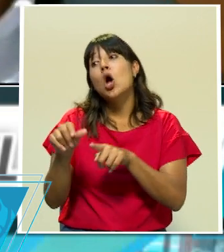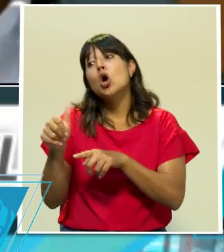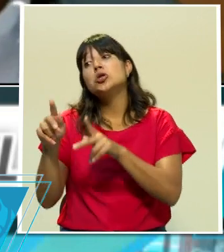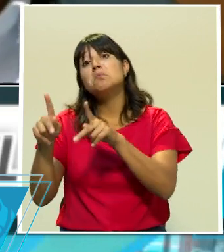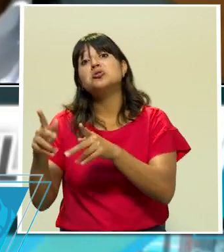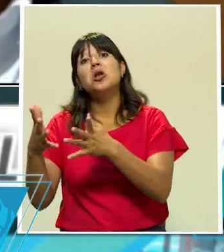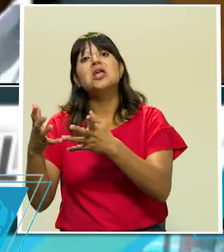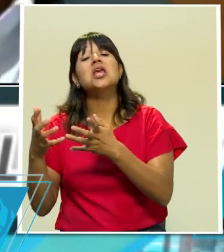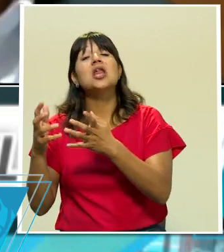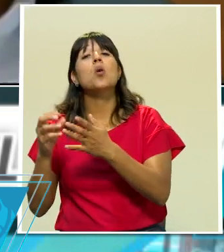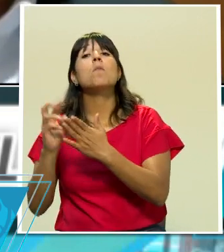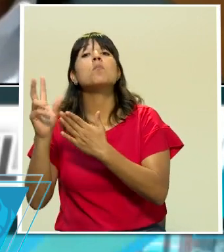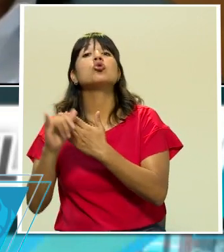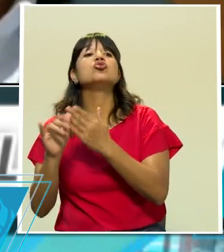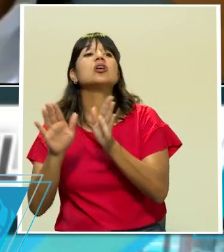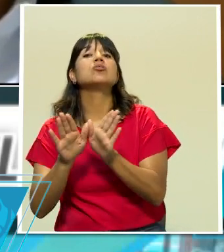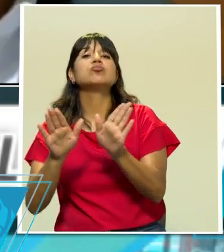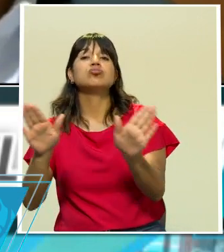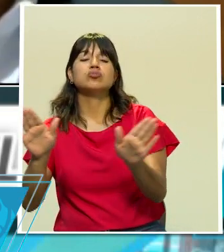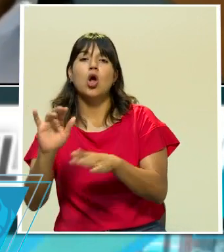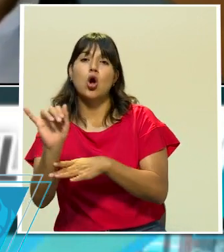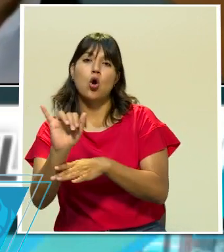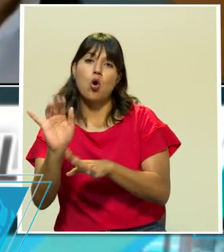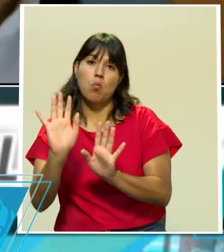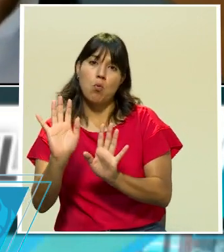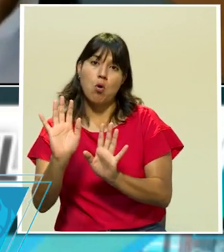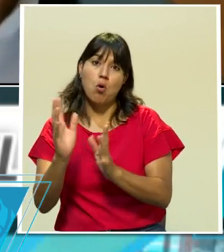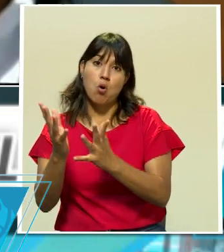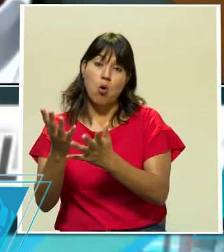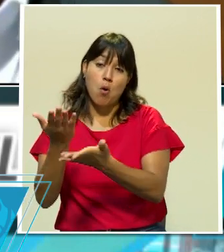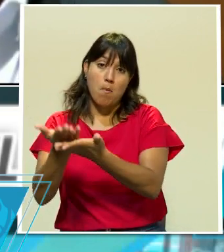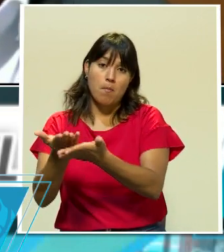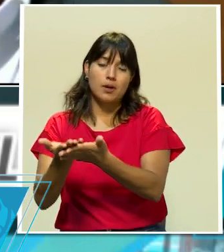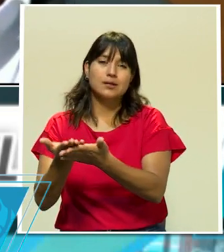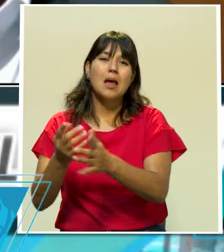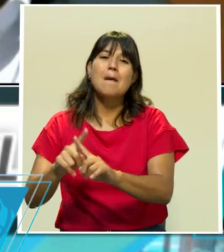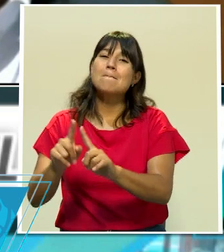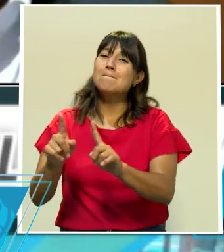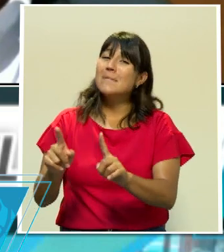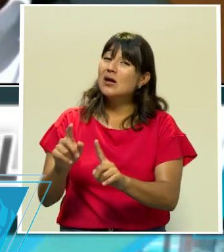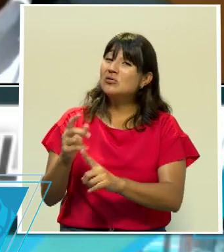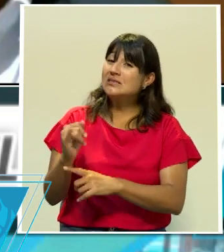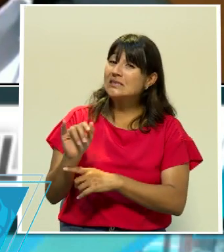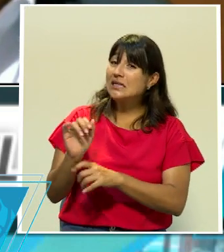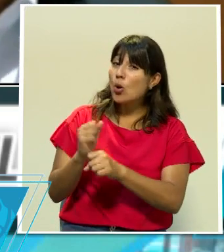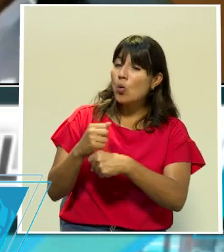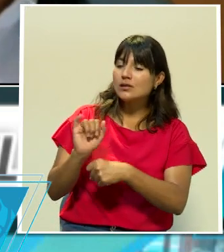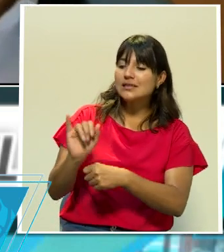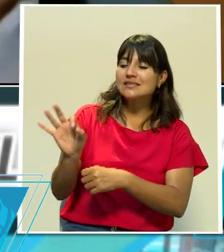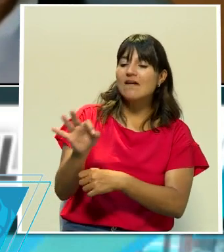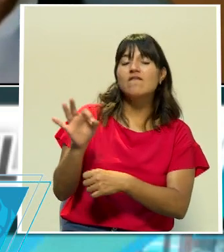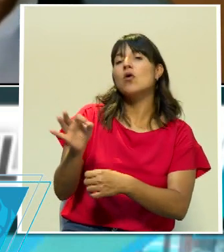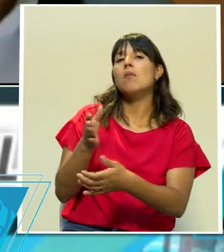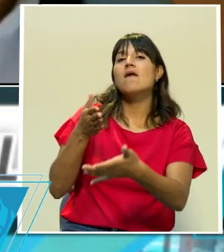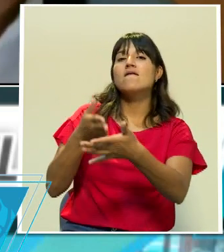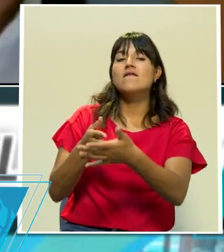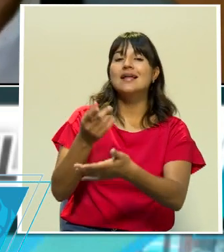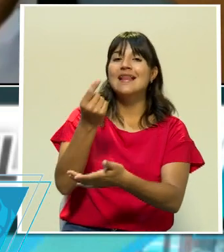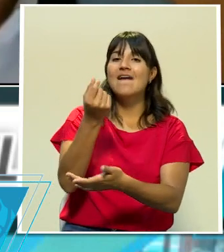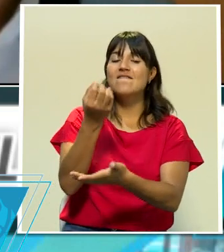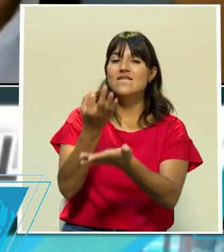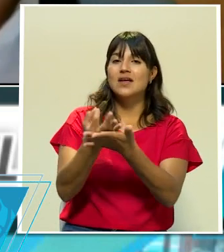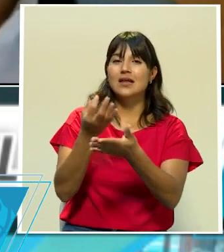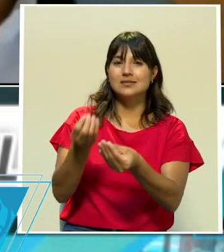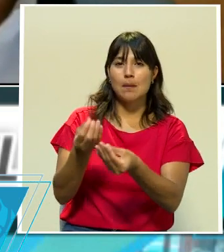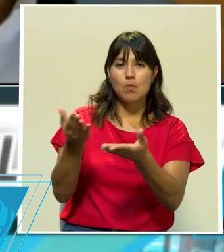proyecto tan abierto como lo están planteando, afectando sin duda alguna las finanzas públicas, afectando el trabajo